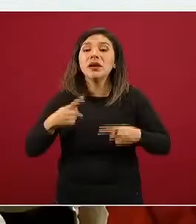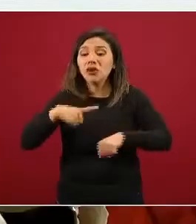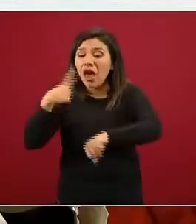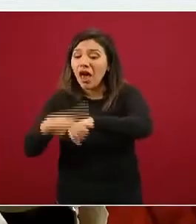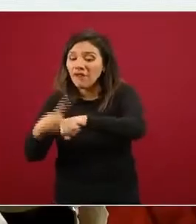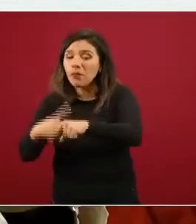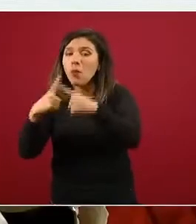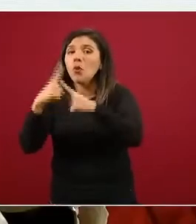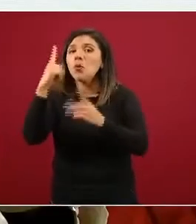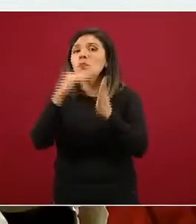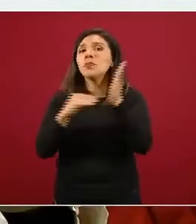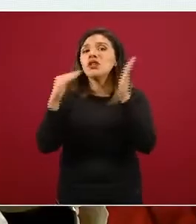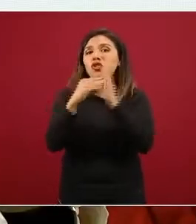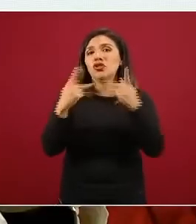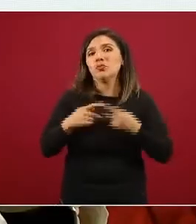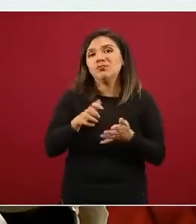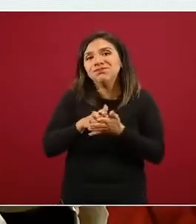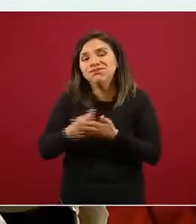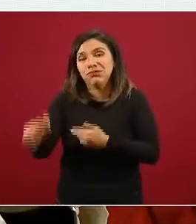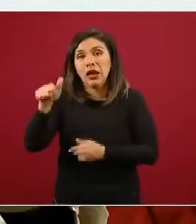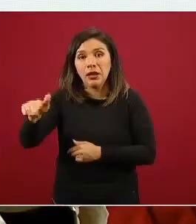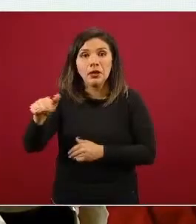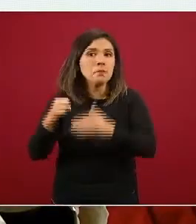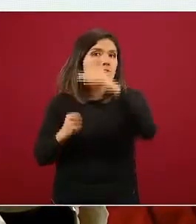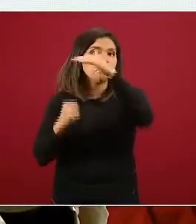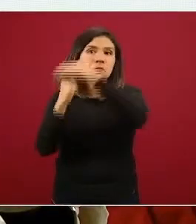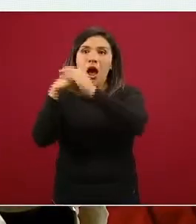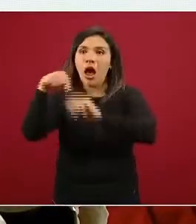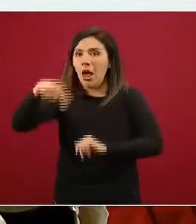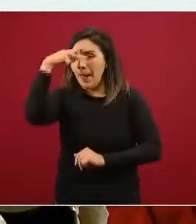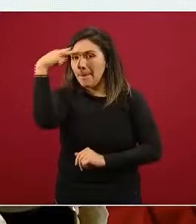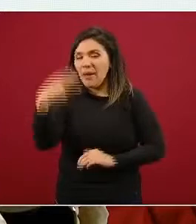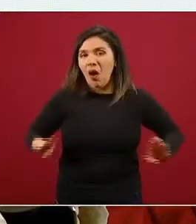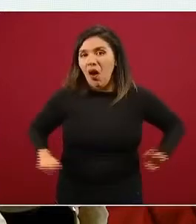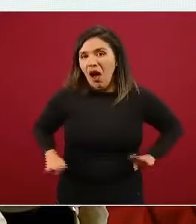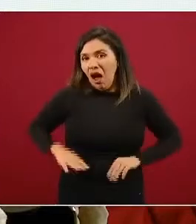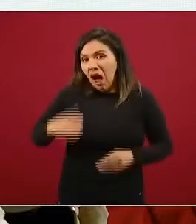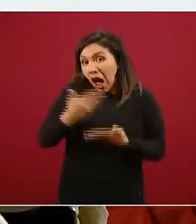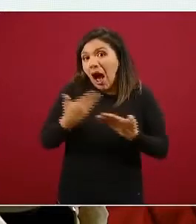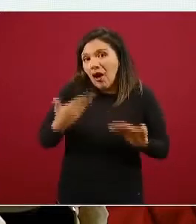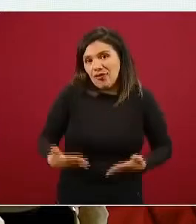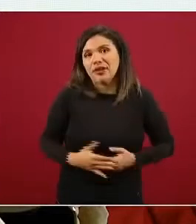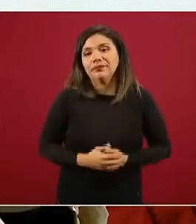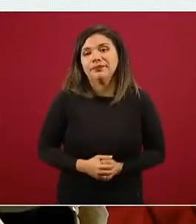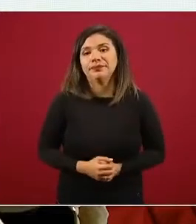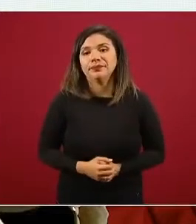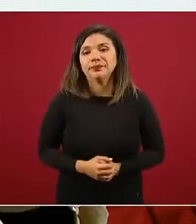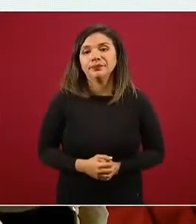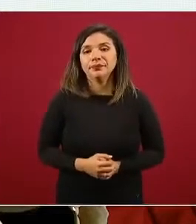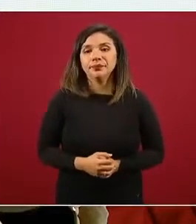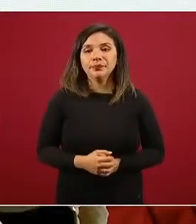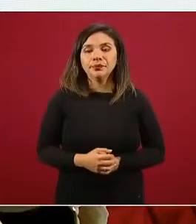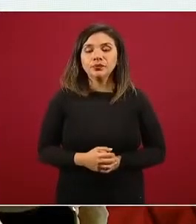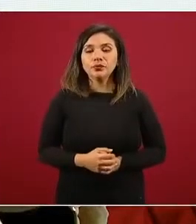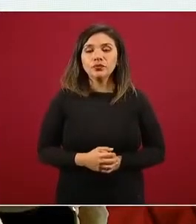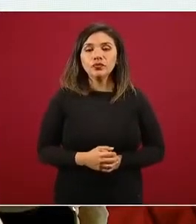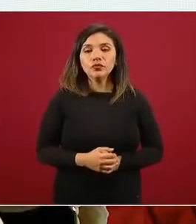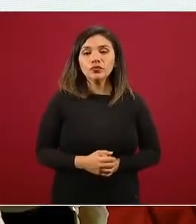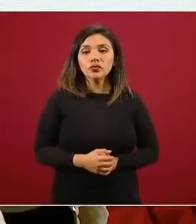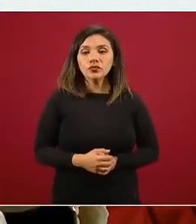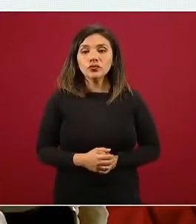millón de habitantes, que es el punto máximo de lo que ha llegado México en esta primera curva